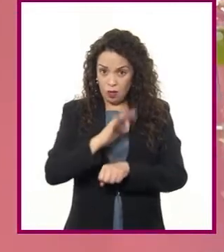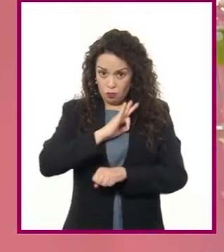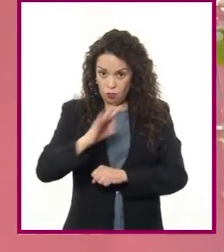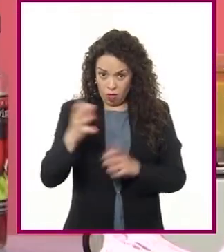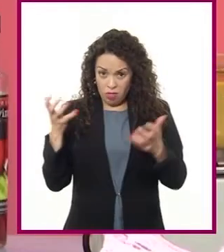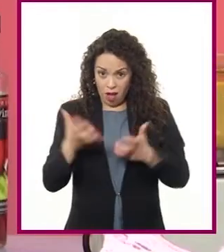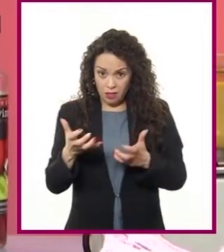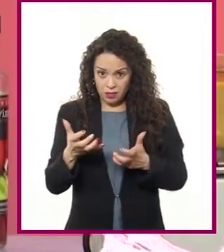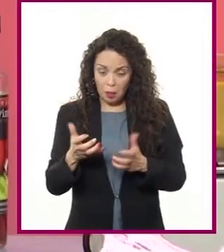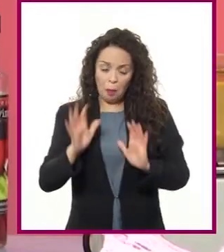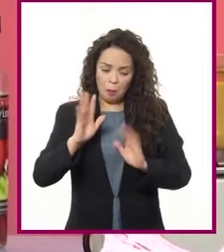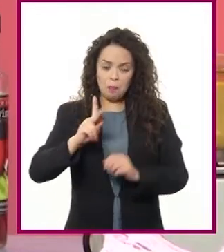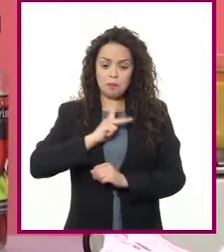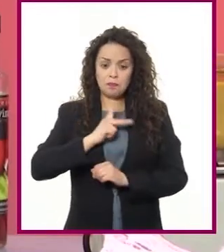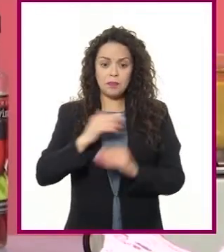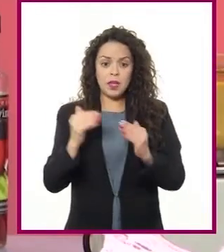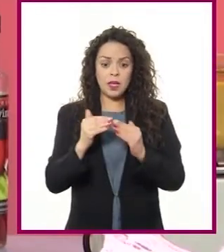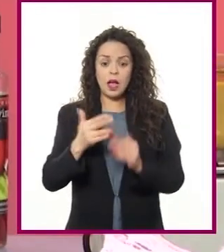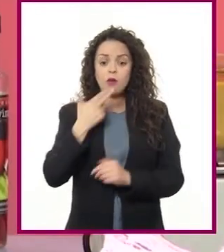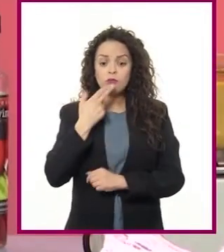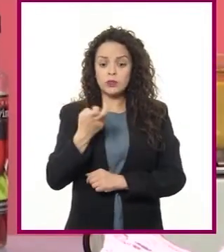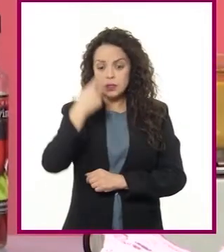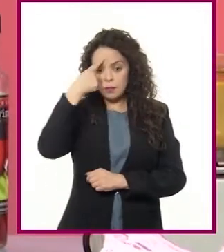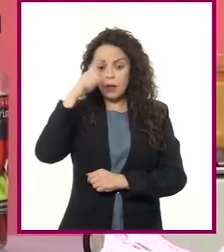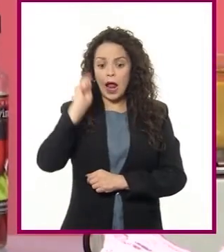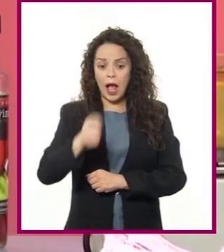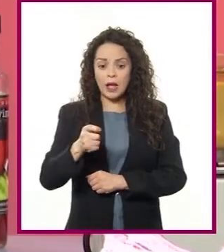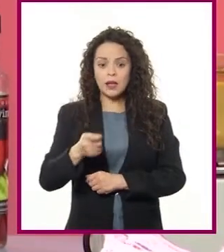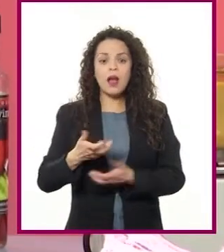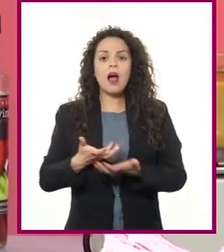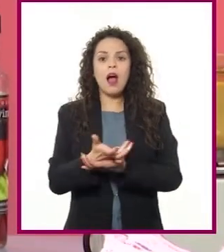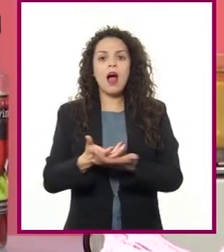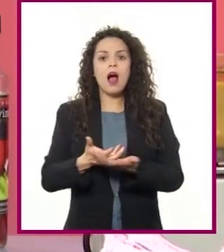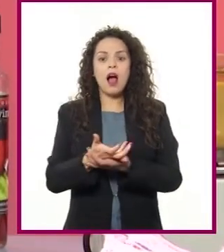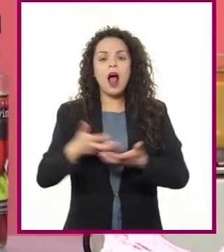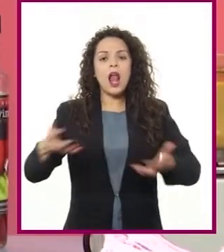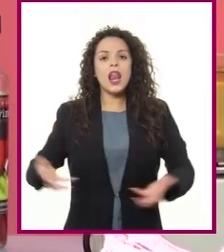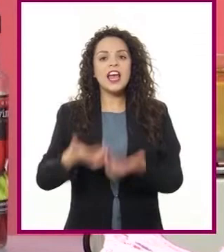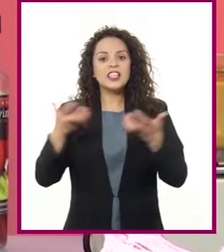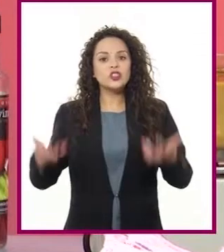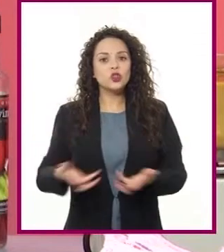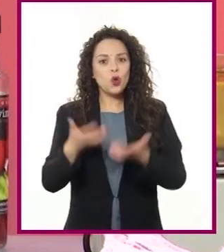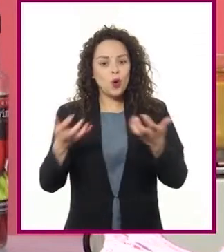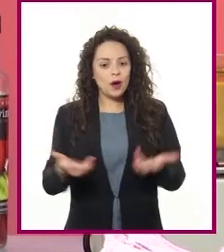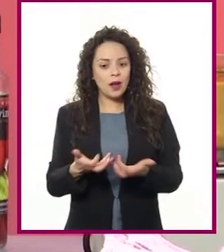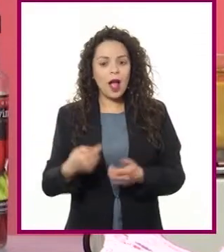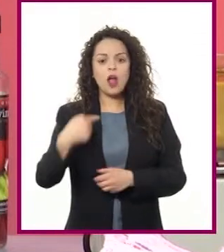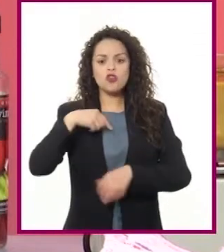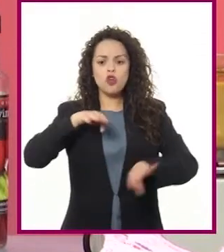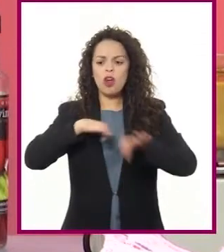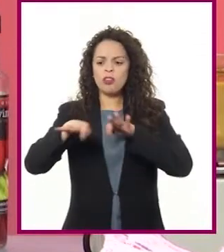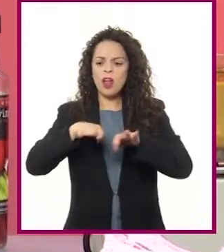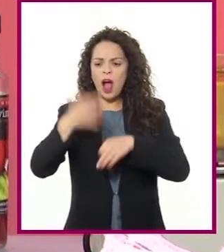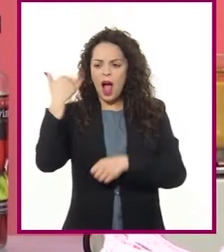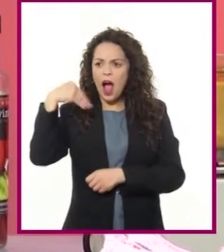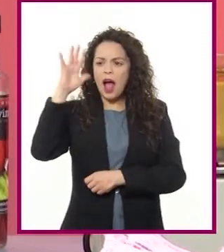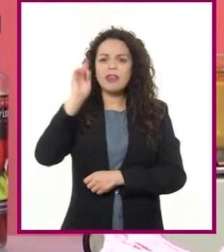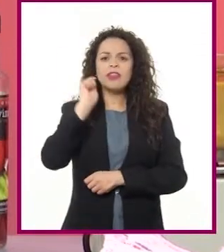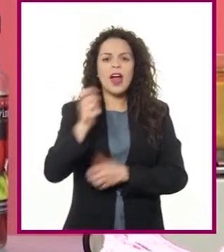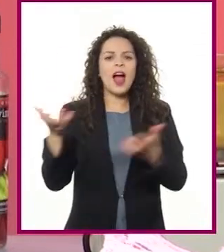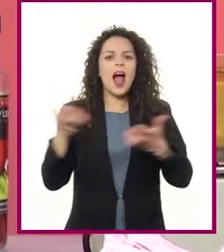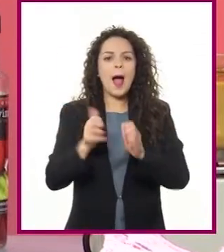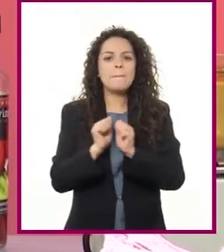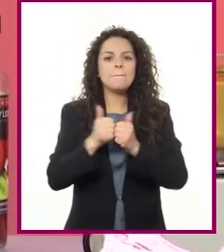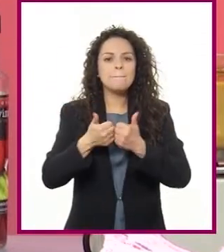En mi casa empleamos esta fuerza para escurrir la lechuga. Alguna vez trabajé en la industria panadera. Como necesitamos